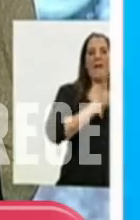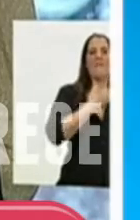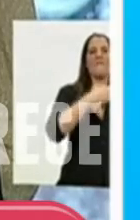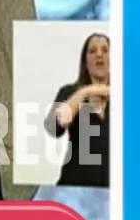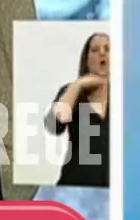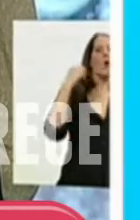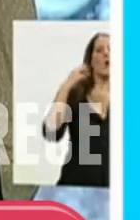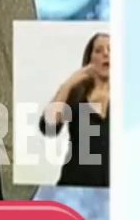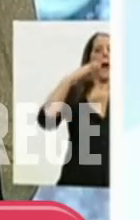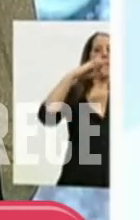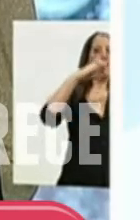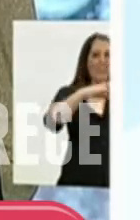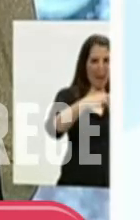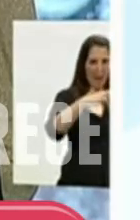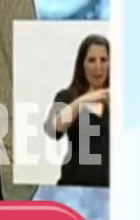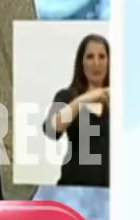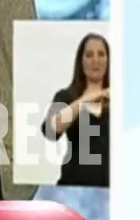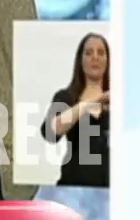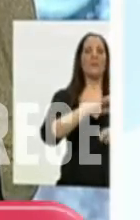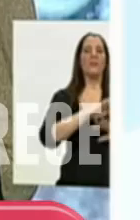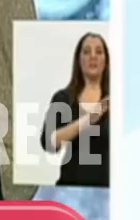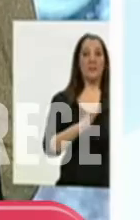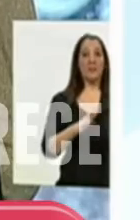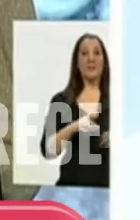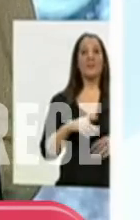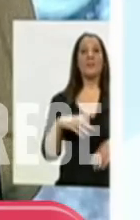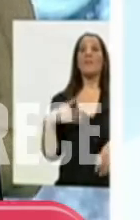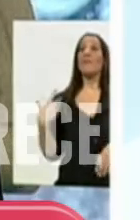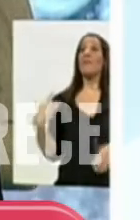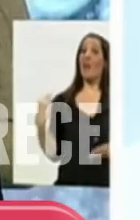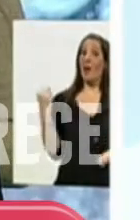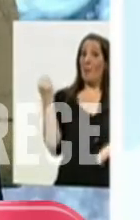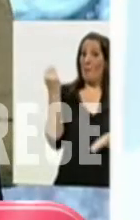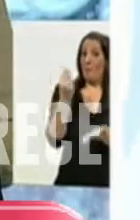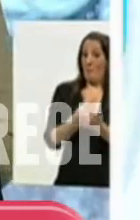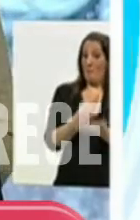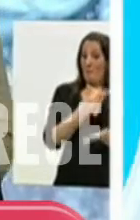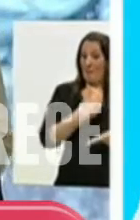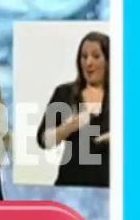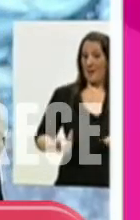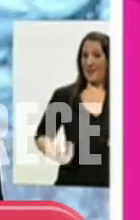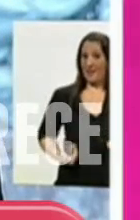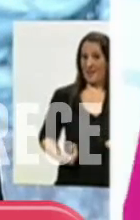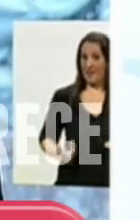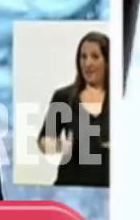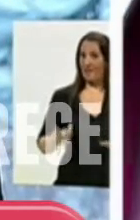favor, ¿por qué no va a ir? ¿Cómo pensás ¿qué que tiene lo va de tomar, mal eso? ¿Cómo pensás que lo va a tomar ella? ¿Se va a victimizar? ¿Va a aprovechar la jugada política?